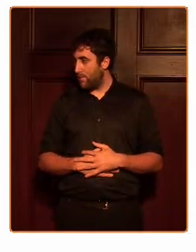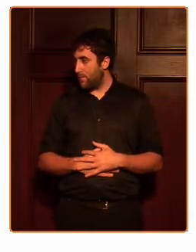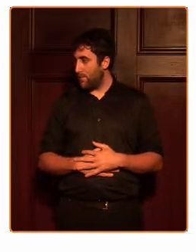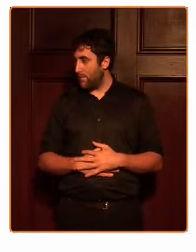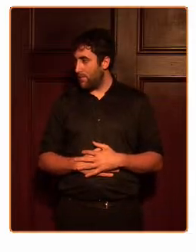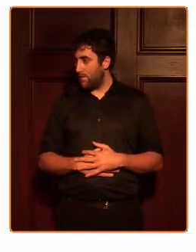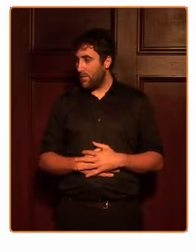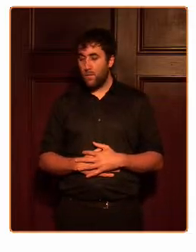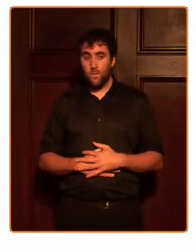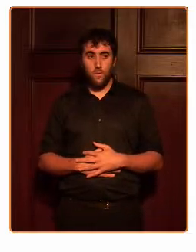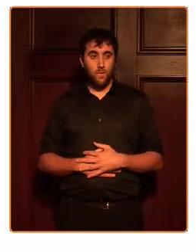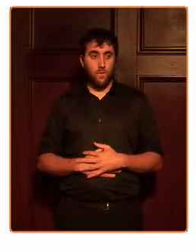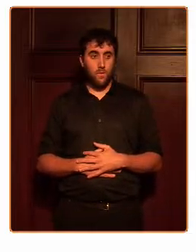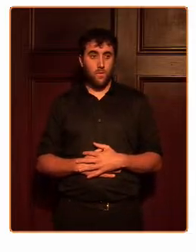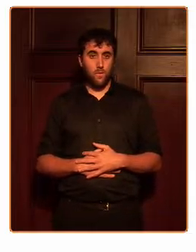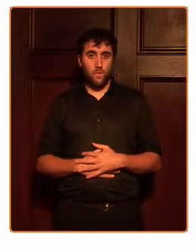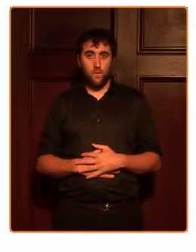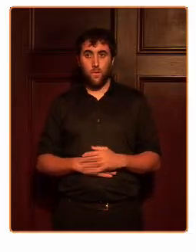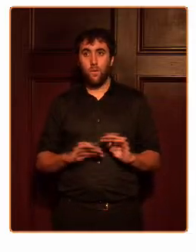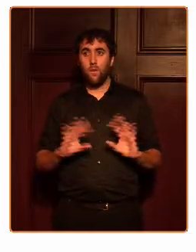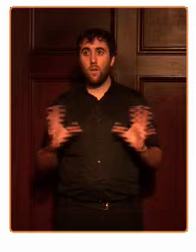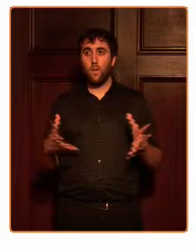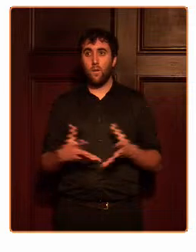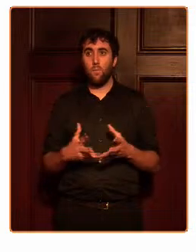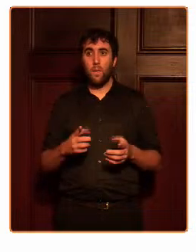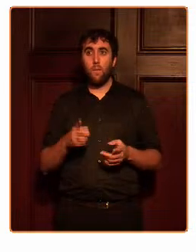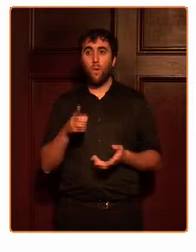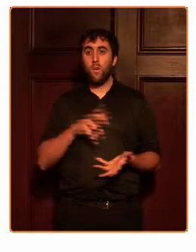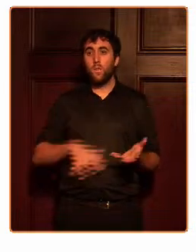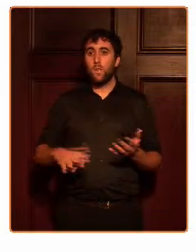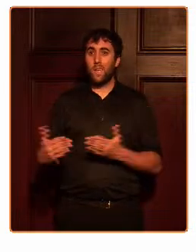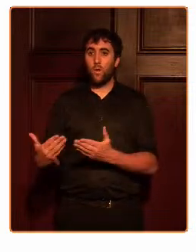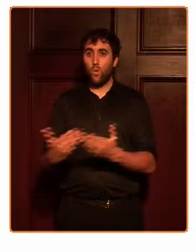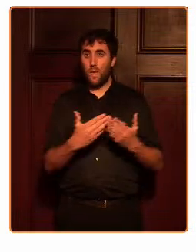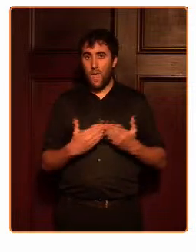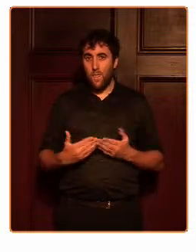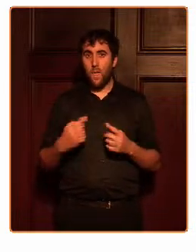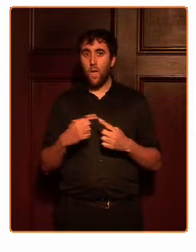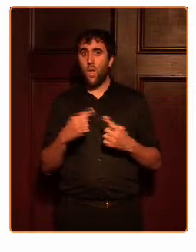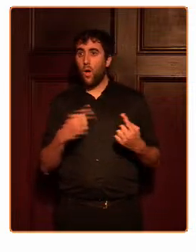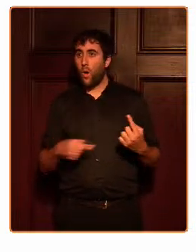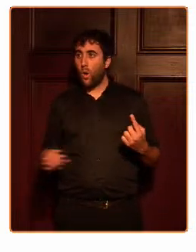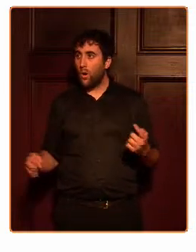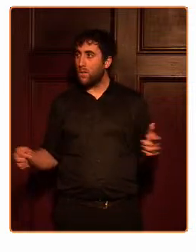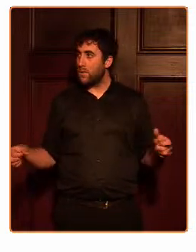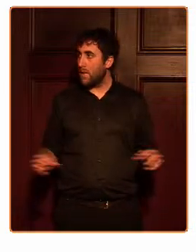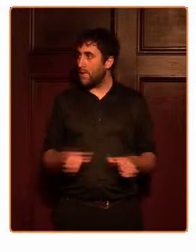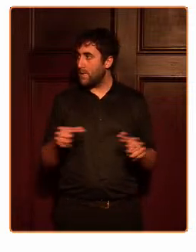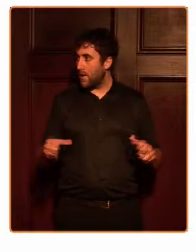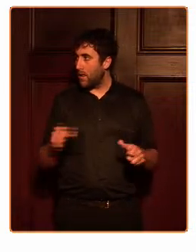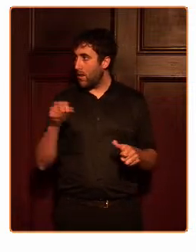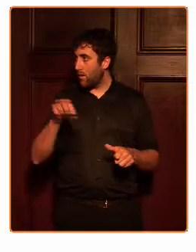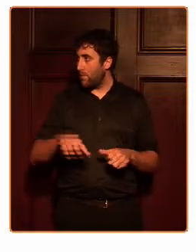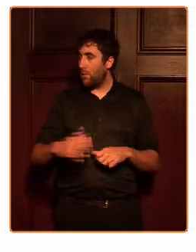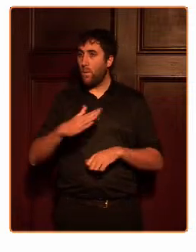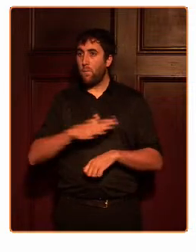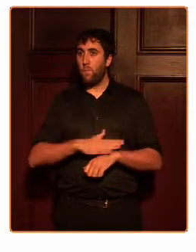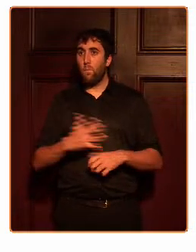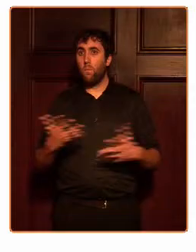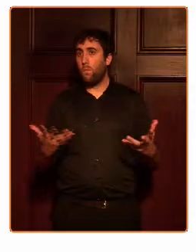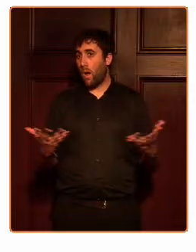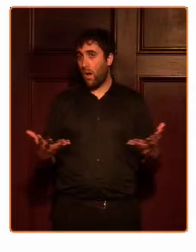¿Quién nos cuenta? Eso es, por un lado, desde el lado de los estudiantes y de las habilidades del stock y del flujo que tenemos en este mercado, en este